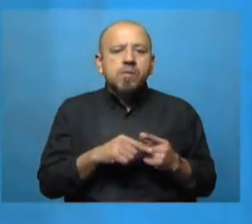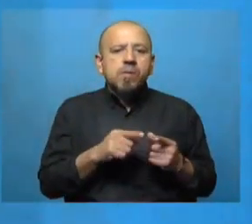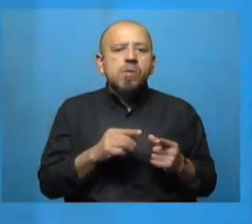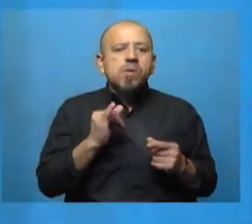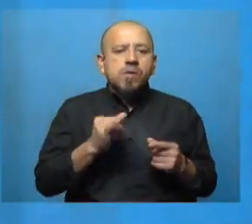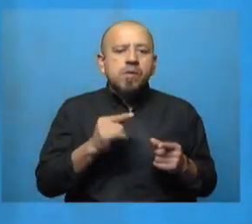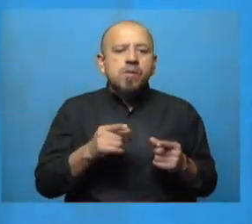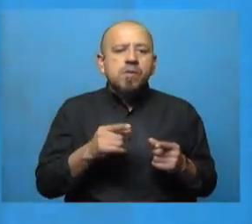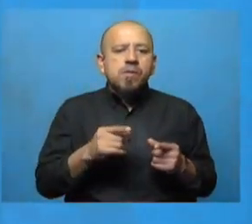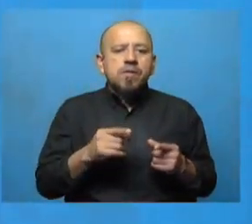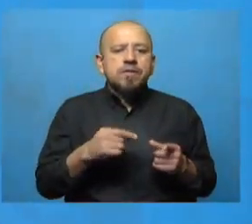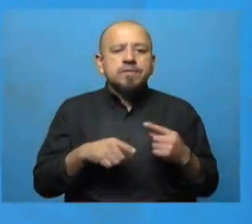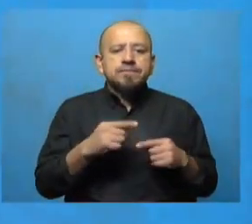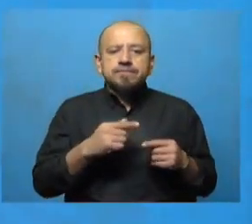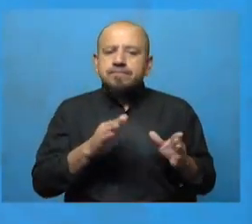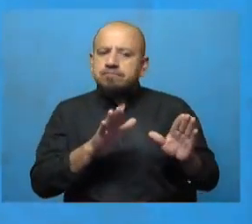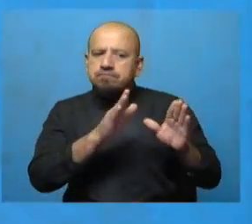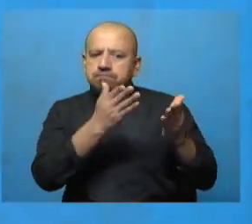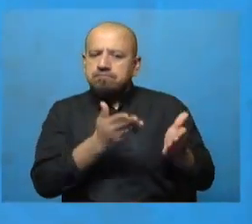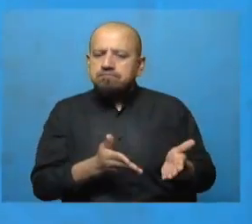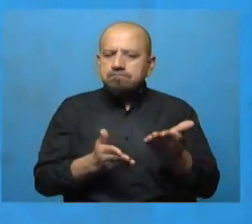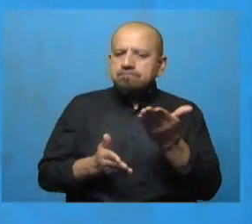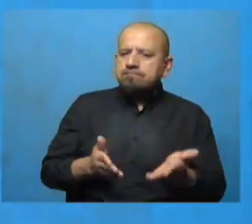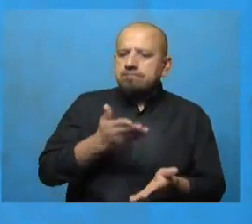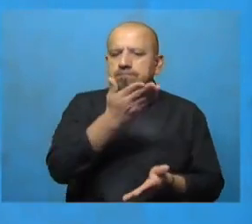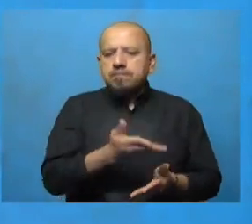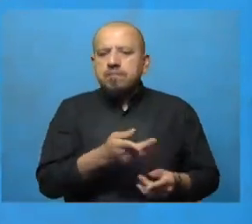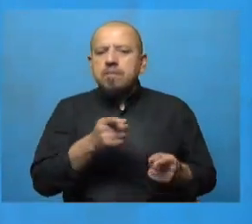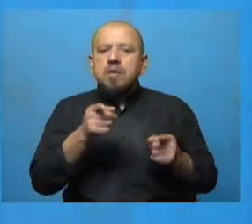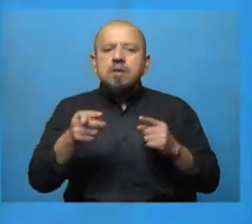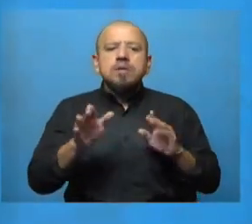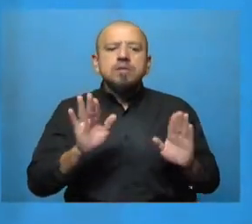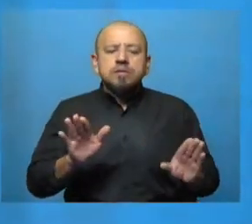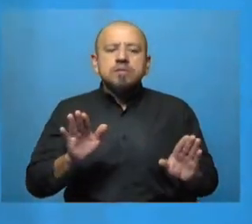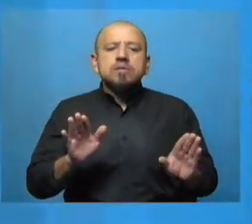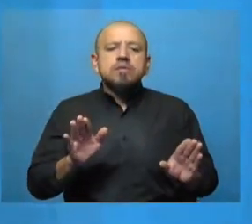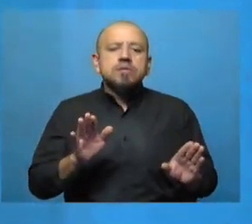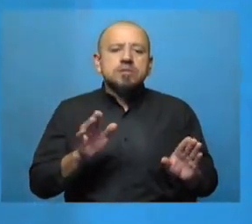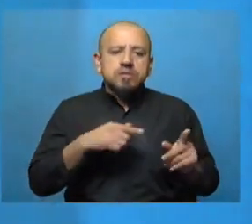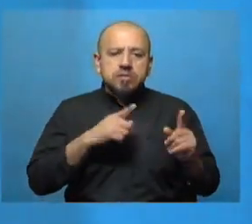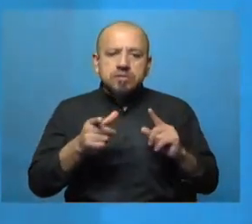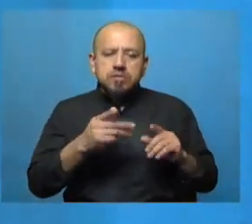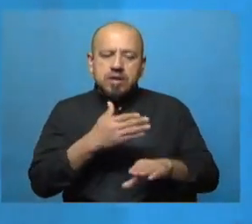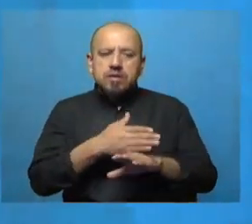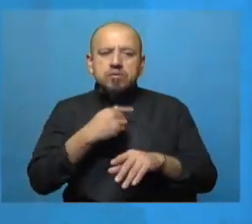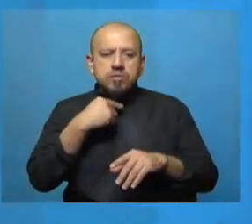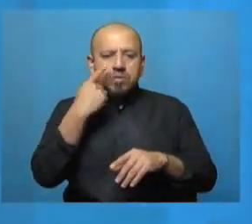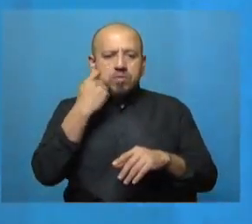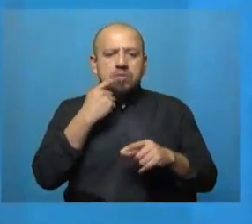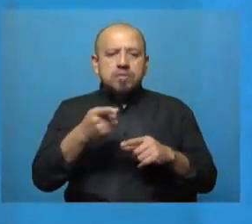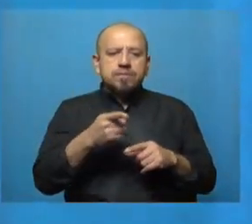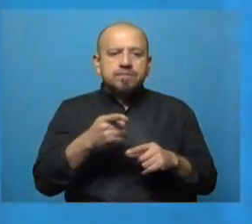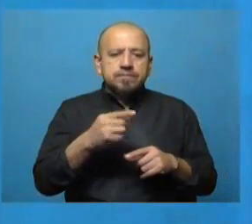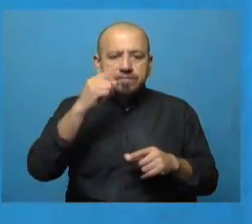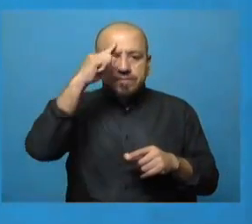sí sí sí sí sí los perfiles cómo es esa persona como es aquella otra leo mucho antes inclusive